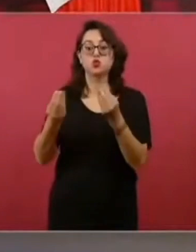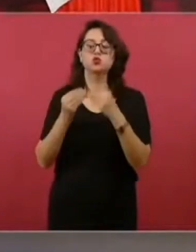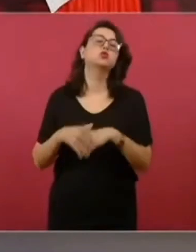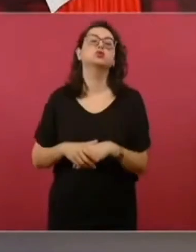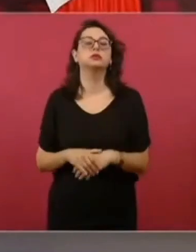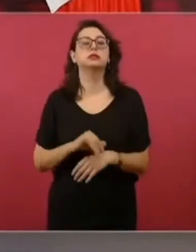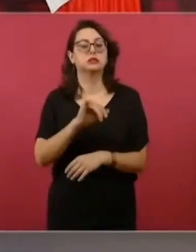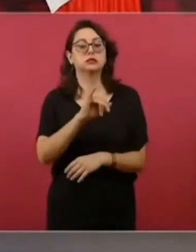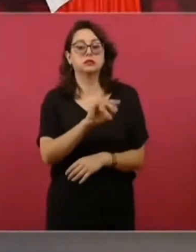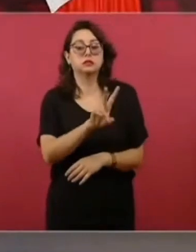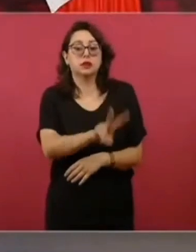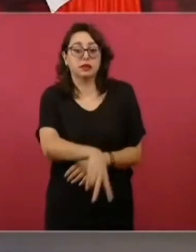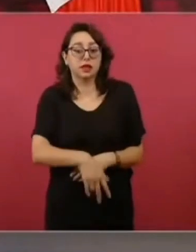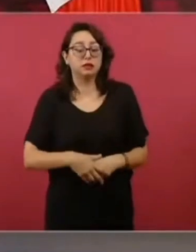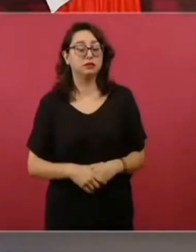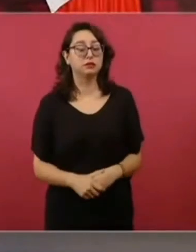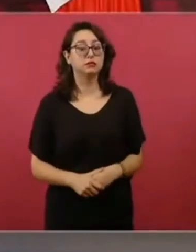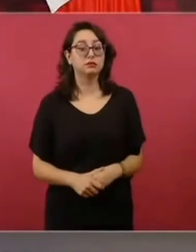Sí.